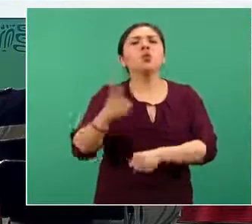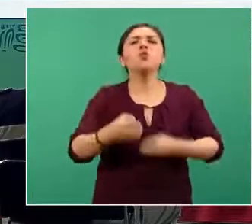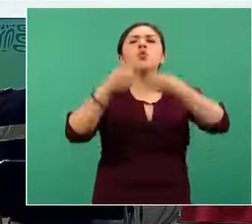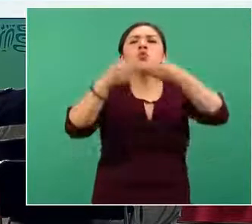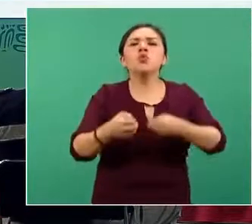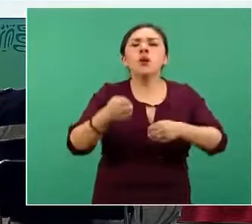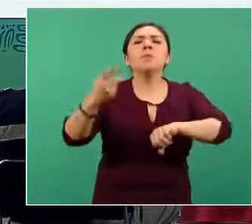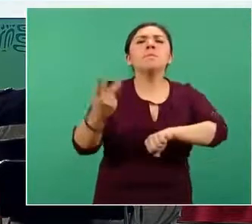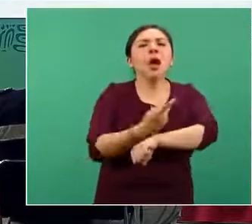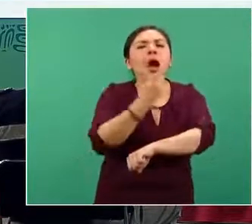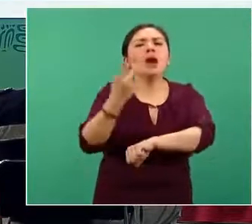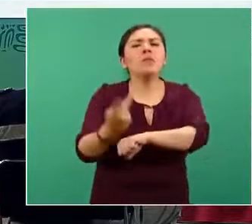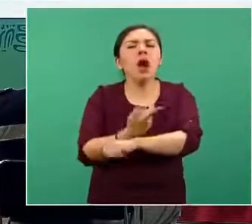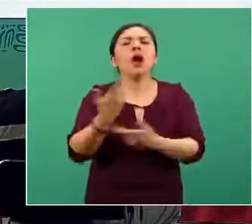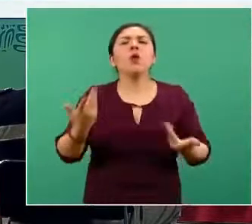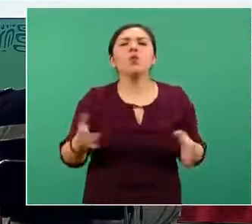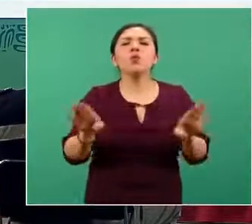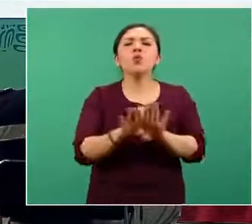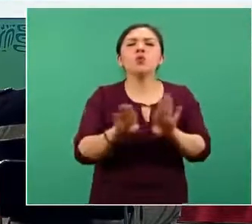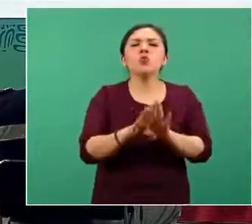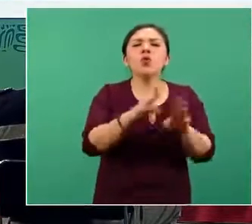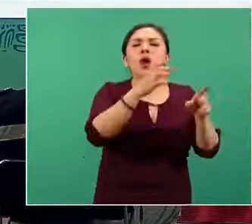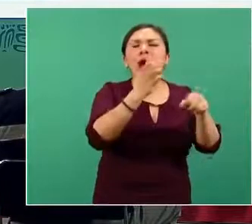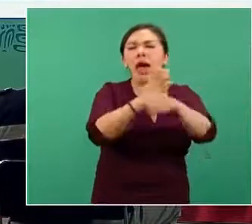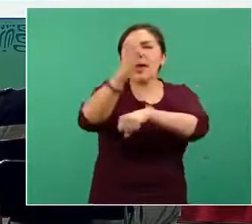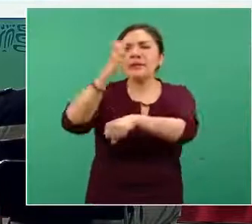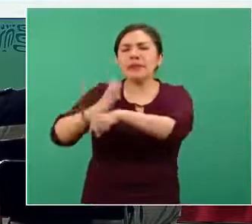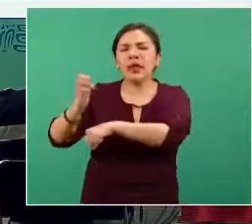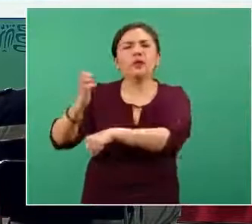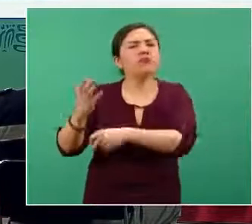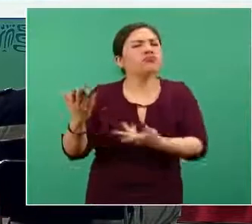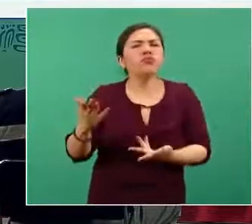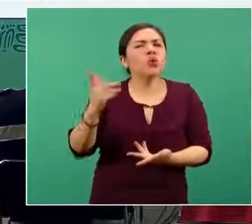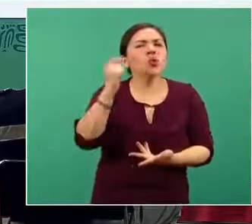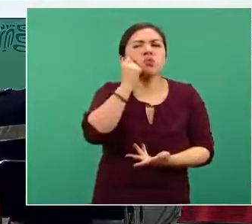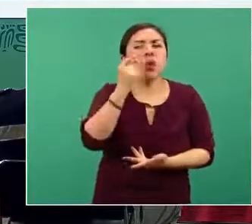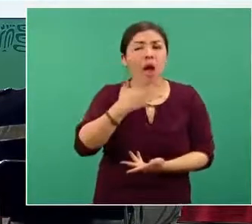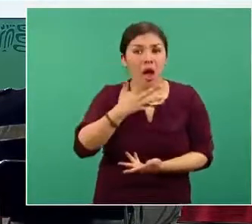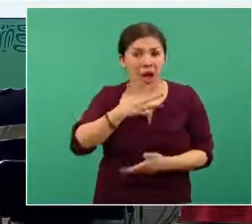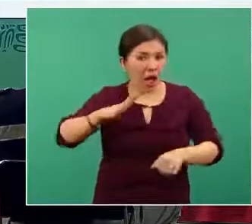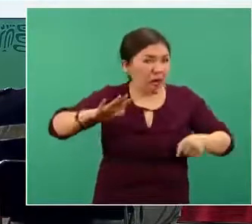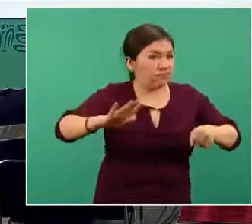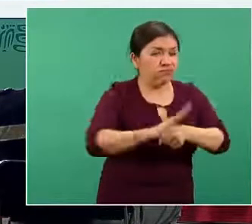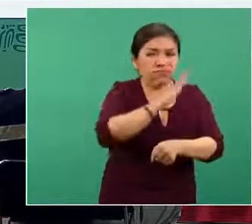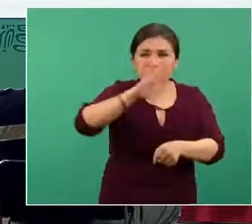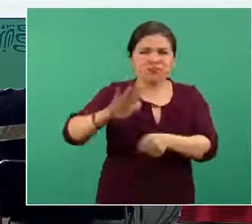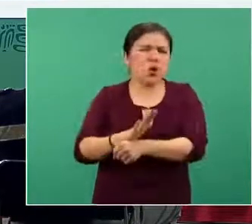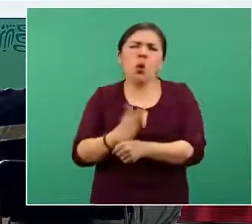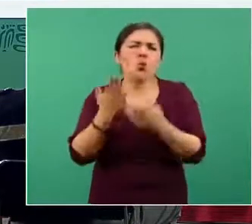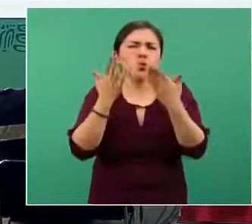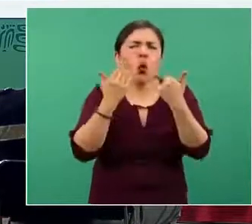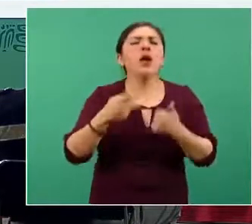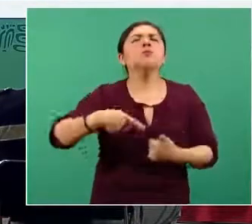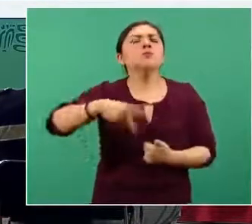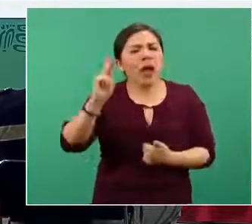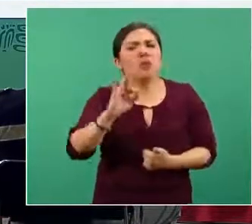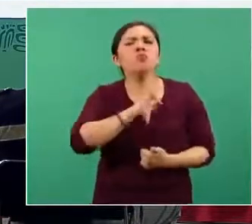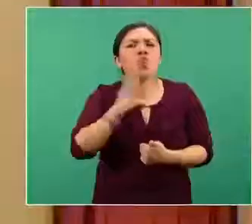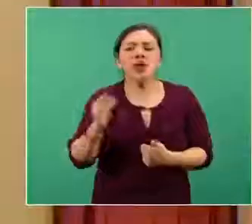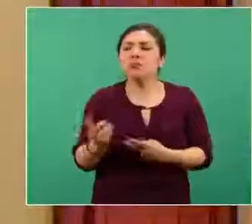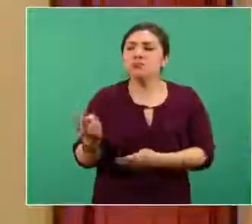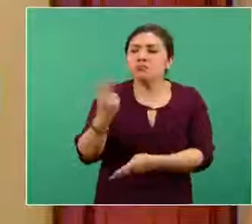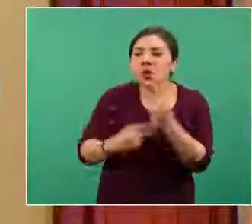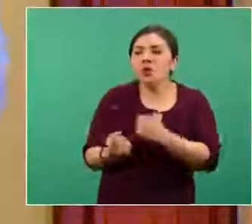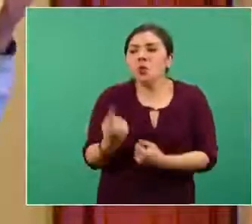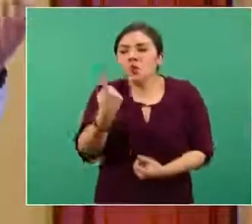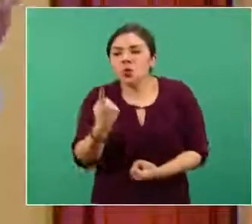que va ocurriendo en las entidades que, independientemente de que no tienen saturación, de un día a otro pueden incrementar